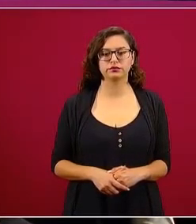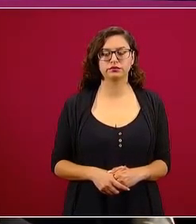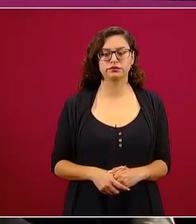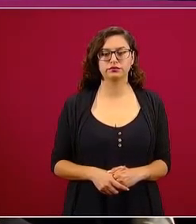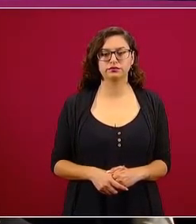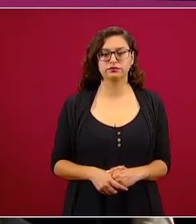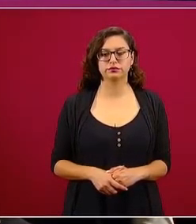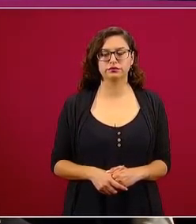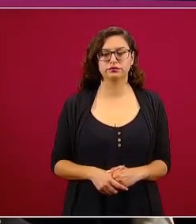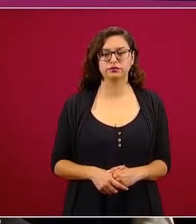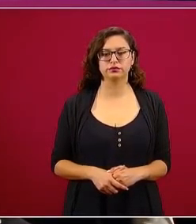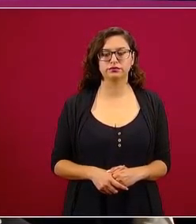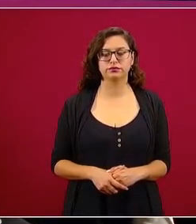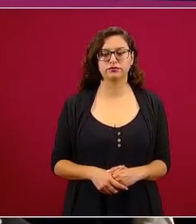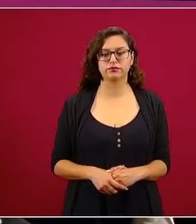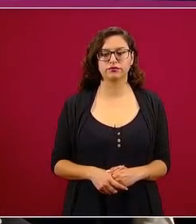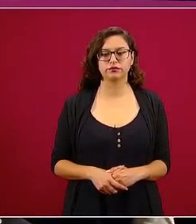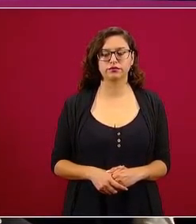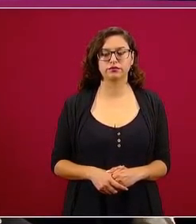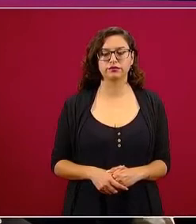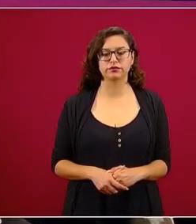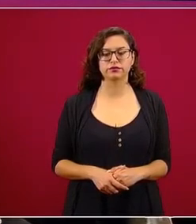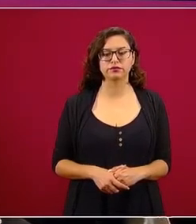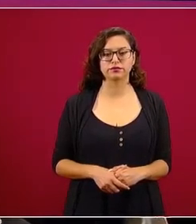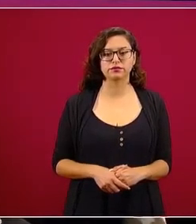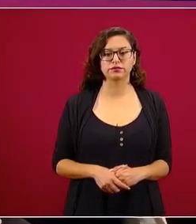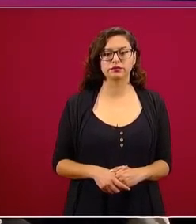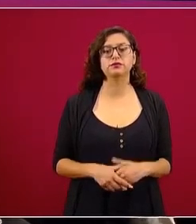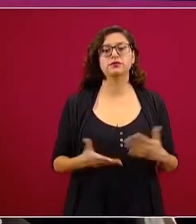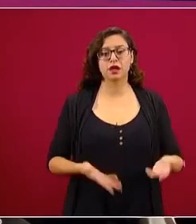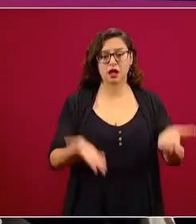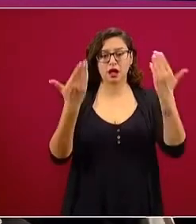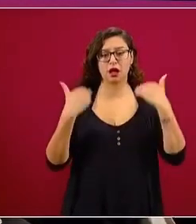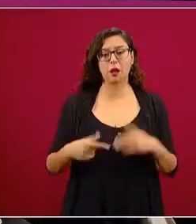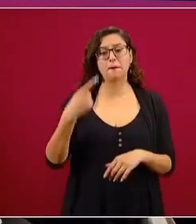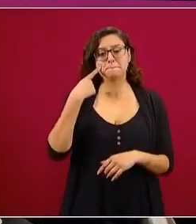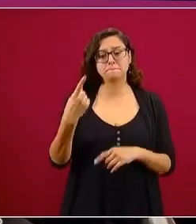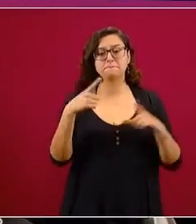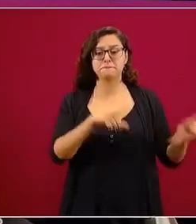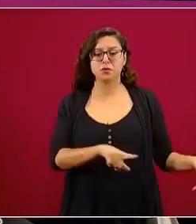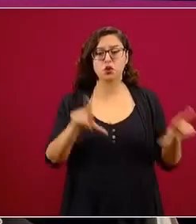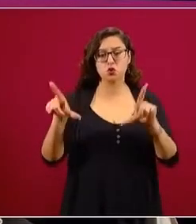estas características de gravedad. Veamos la siguiente diapositiva.